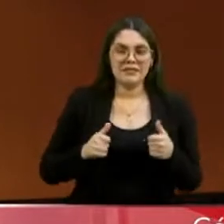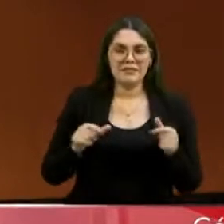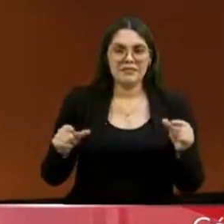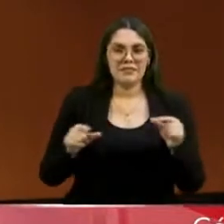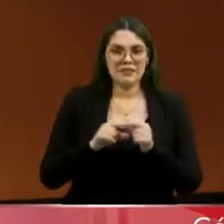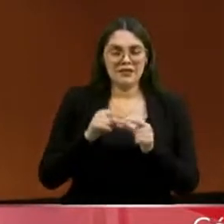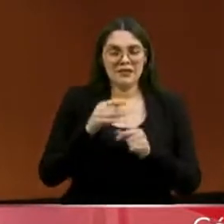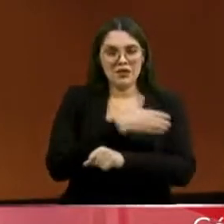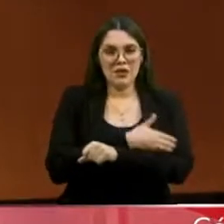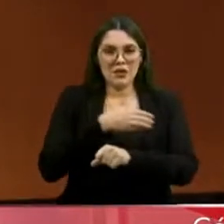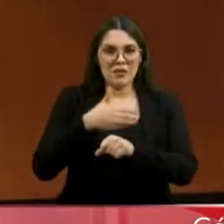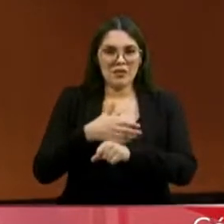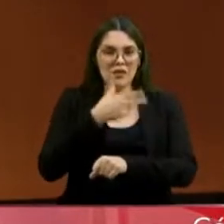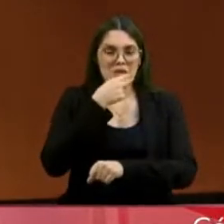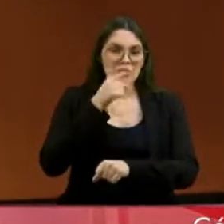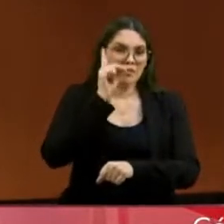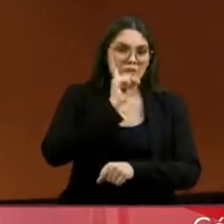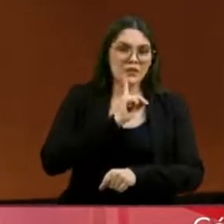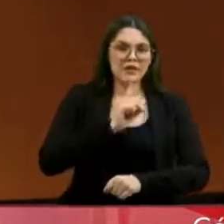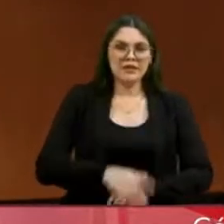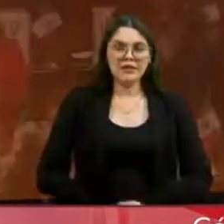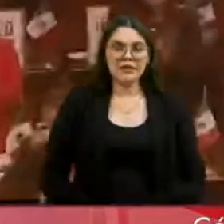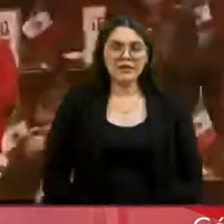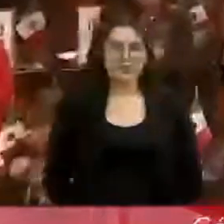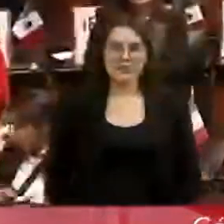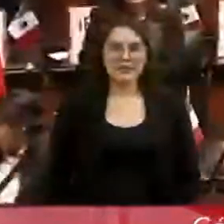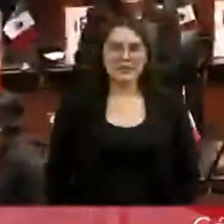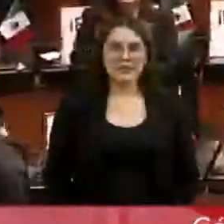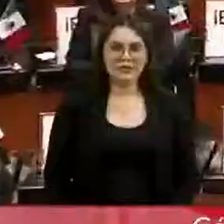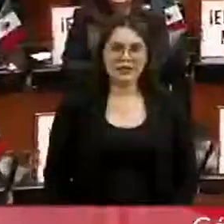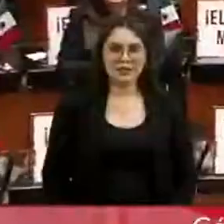atención, compañeras y compañeros.